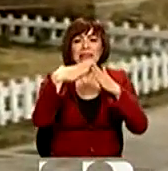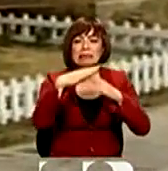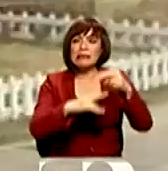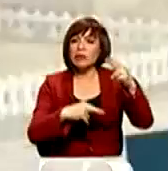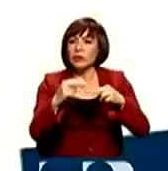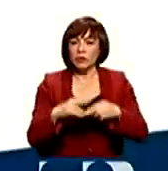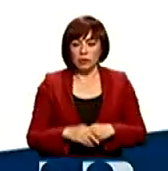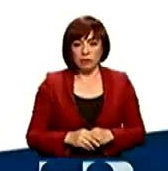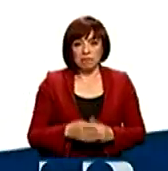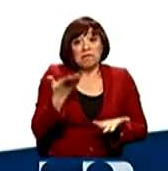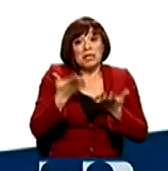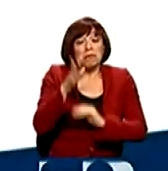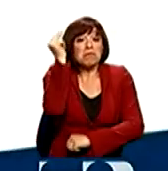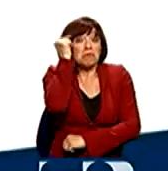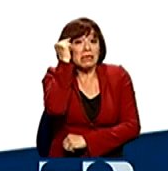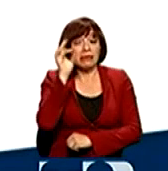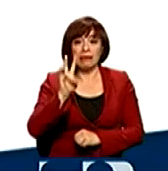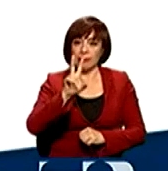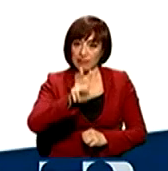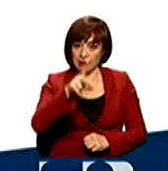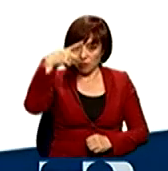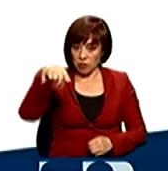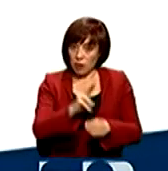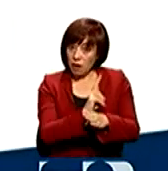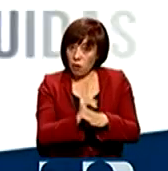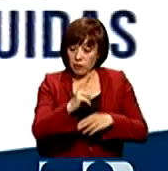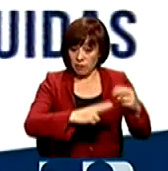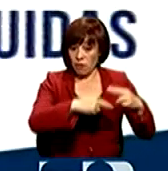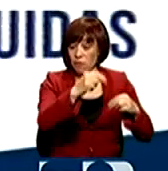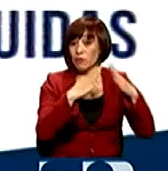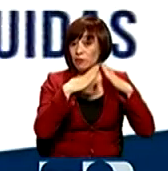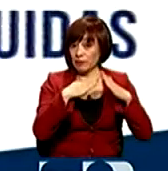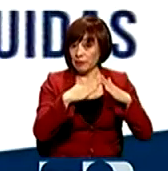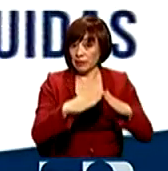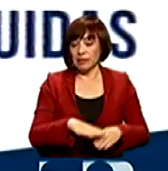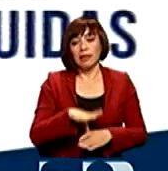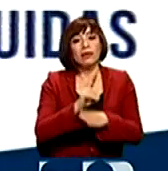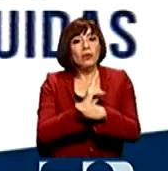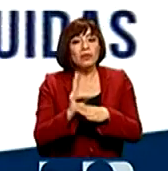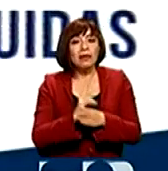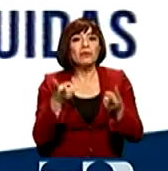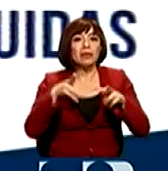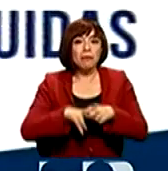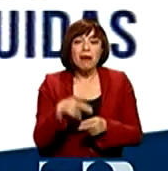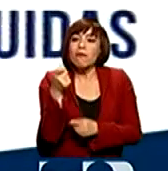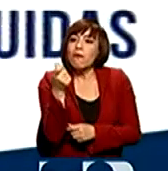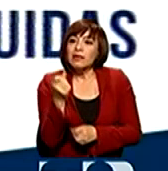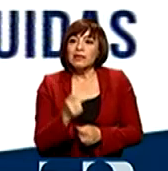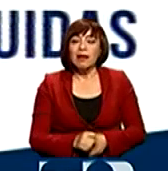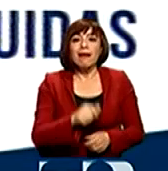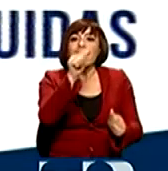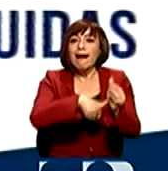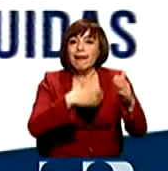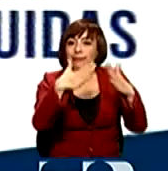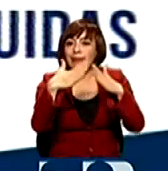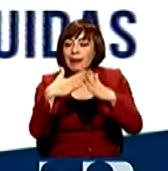construido? Suponiendo que los 73 millones se hayan utilizado en la construcción de las casas, y si usamos como costo de cada una de ellas 10 mil dólares,